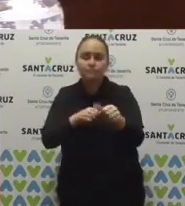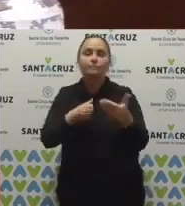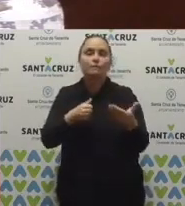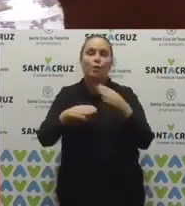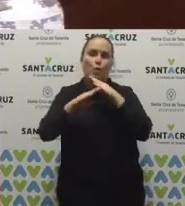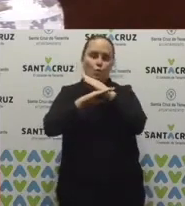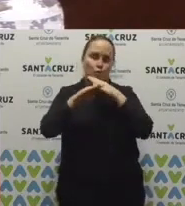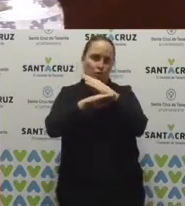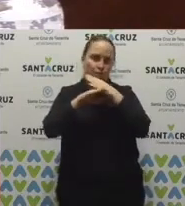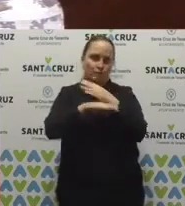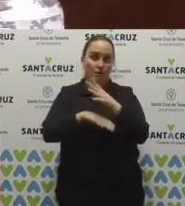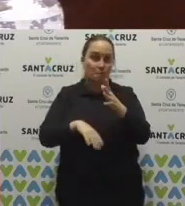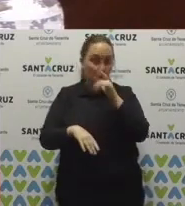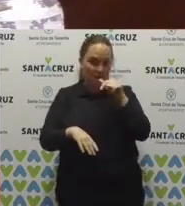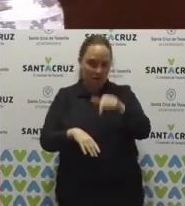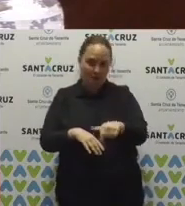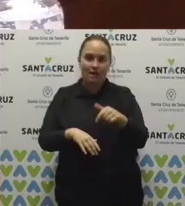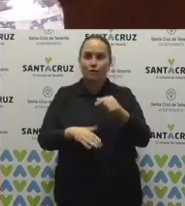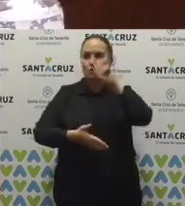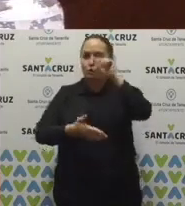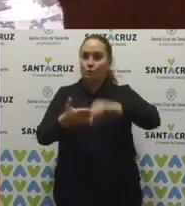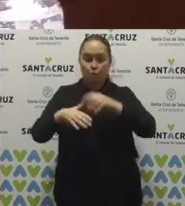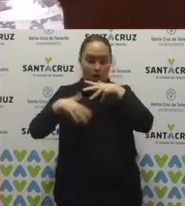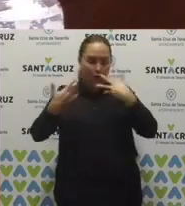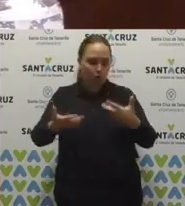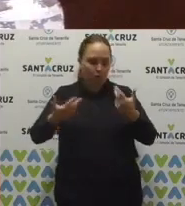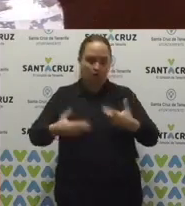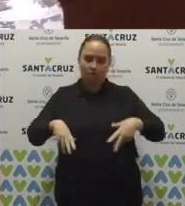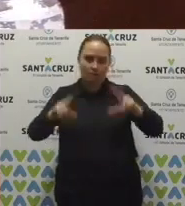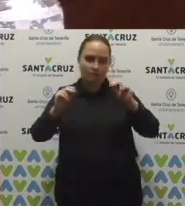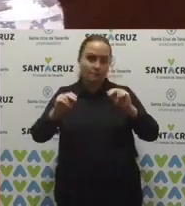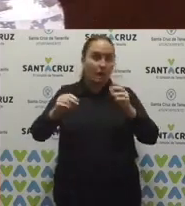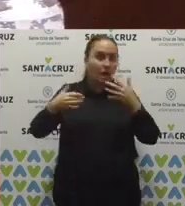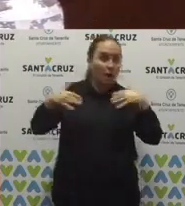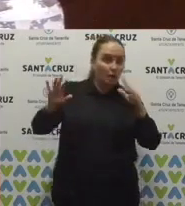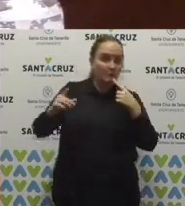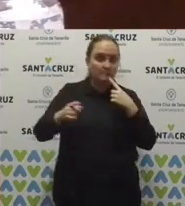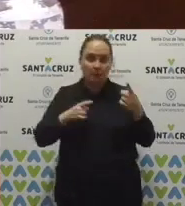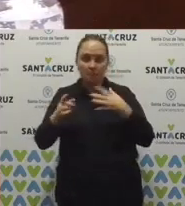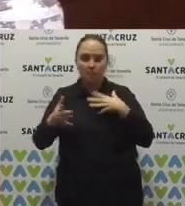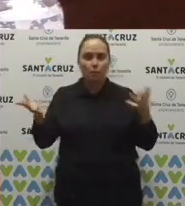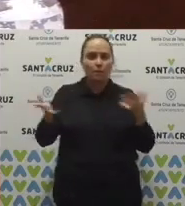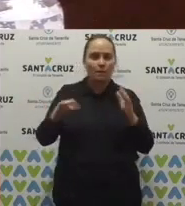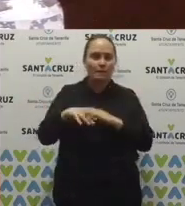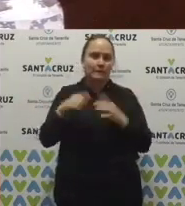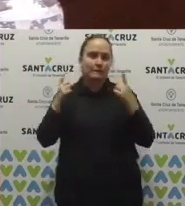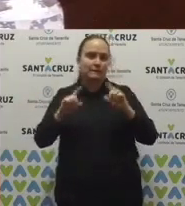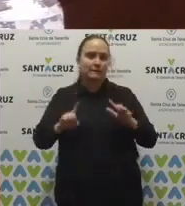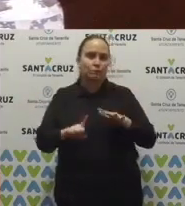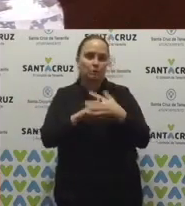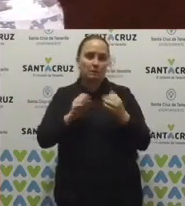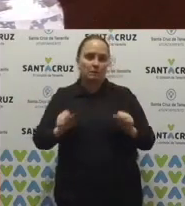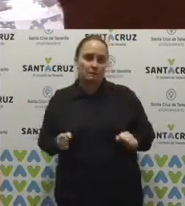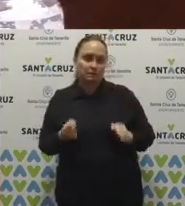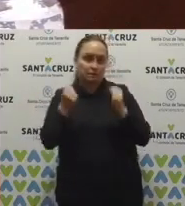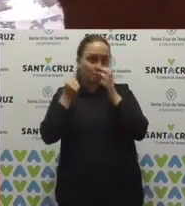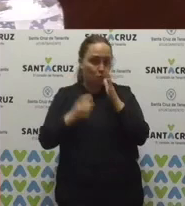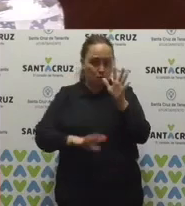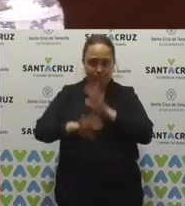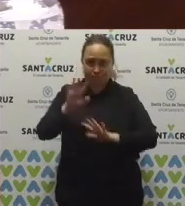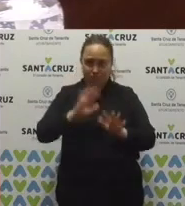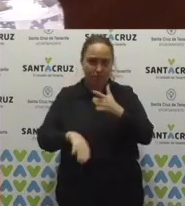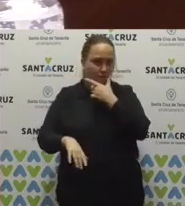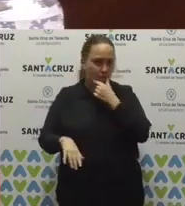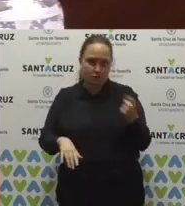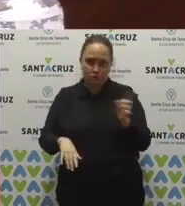la prórroga del contrato actual más allá de que con motivo de urgencia para salir de la situación complicada en la que se está ahora que entiendo que